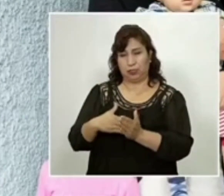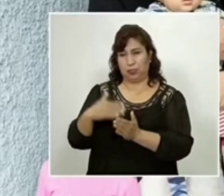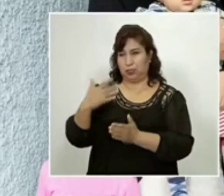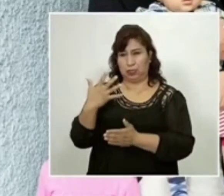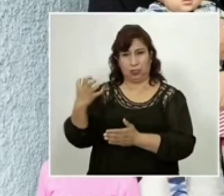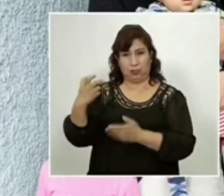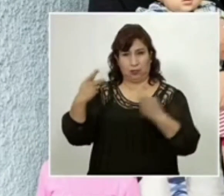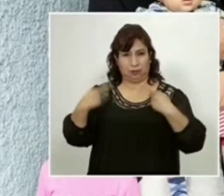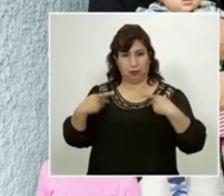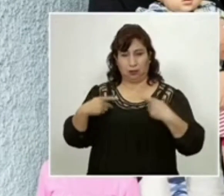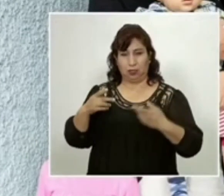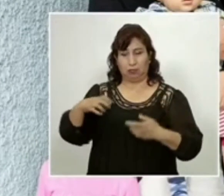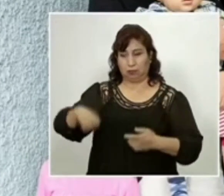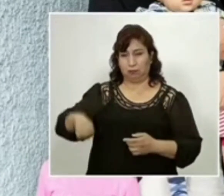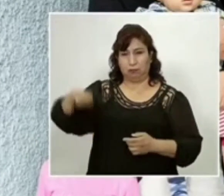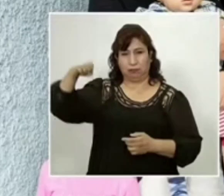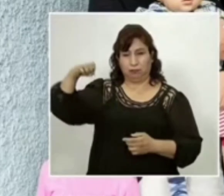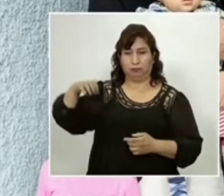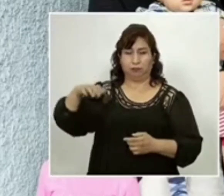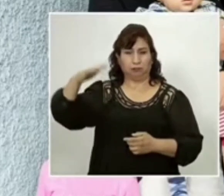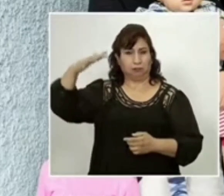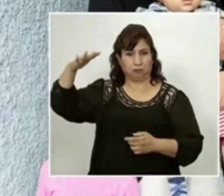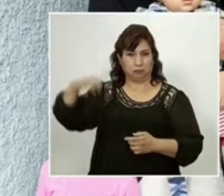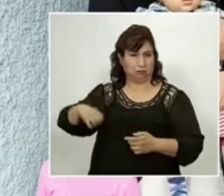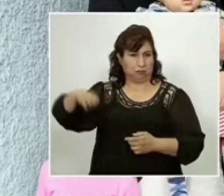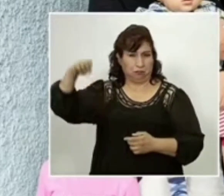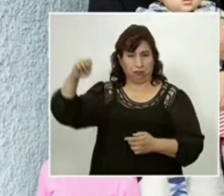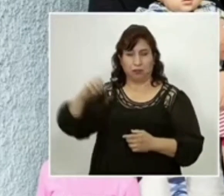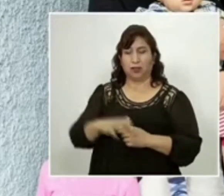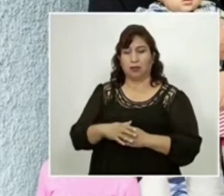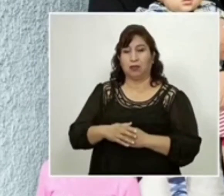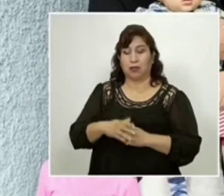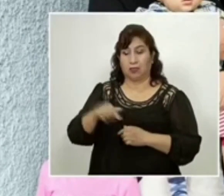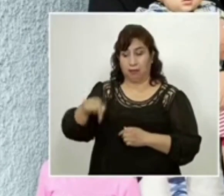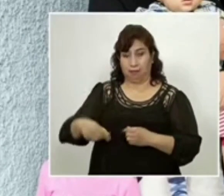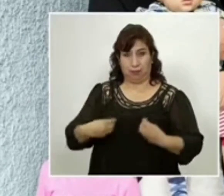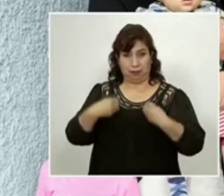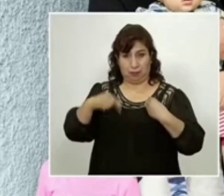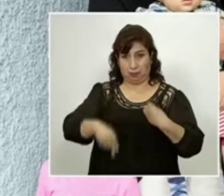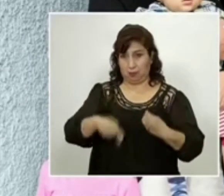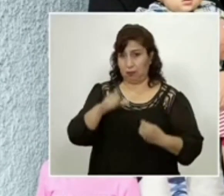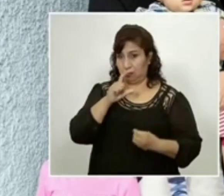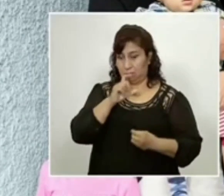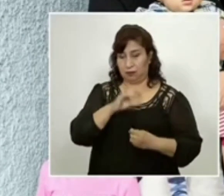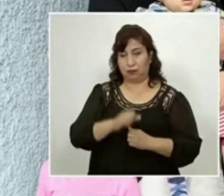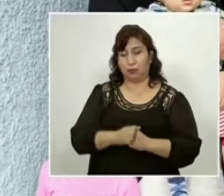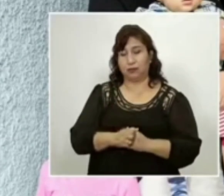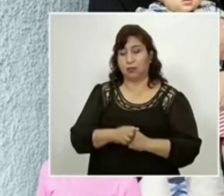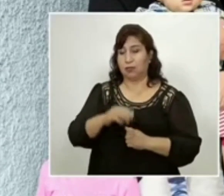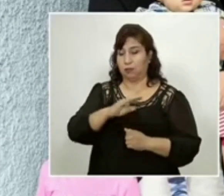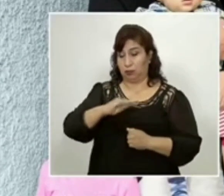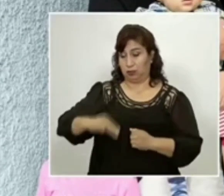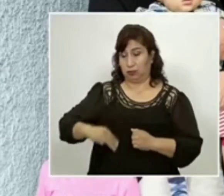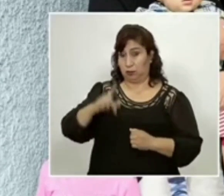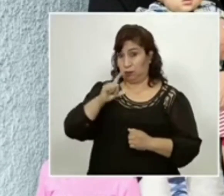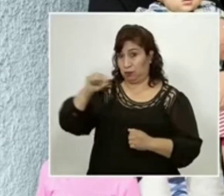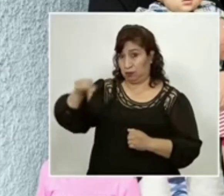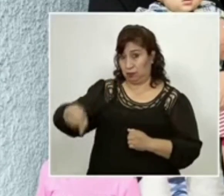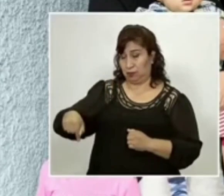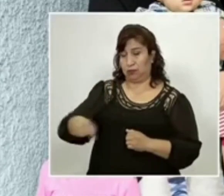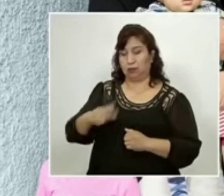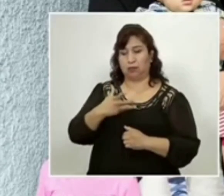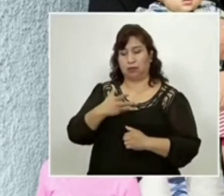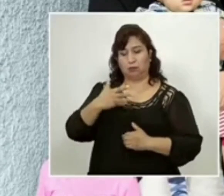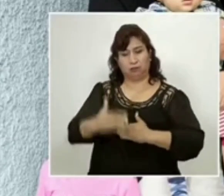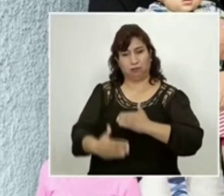58.500 personas adultas mayores pertenecientes a la capital del estado. En el municipio de Aguascalientes también se lleva un avance